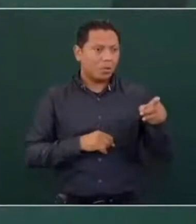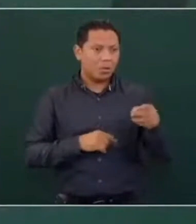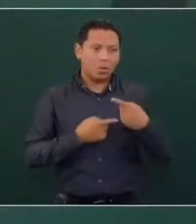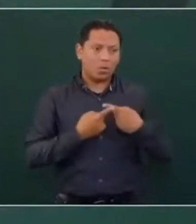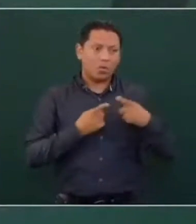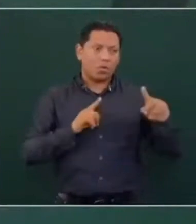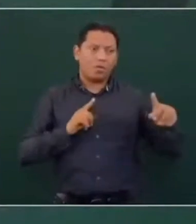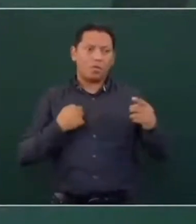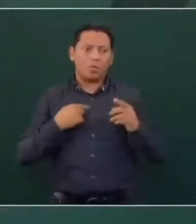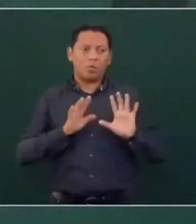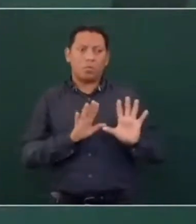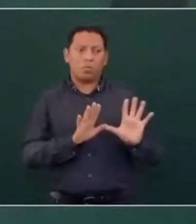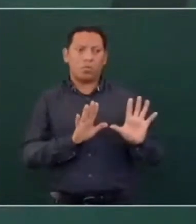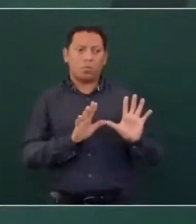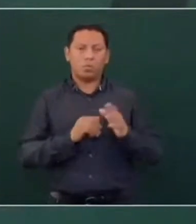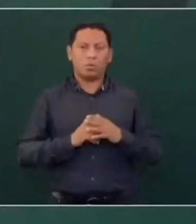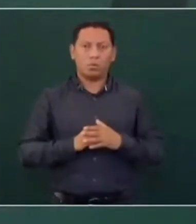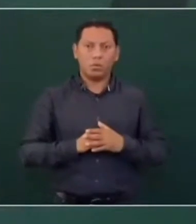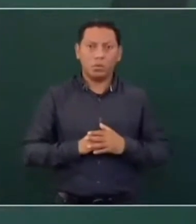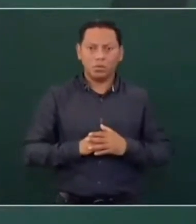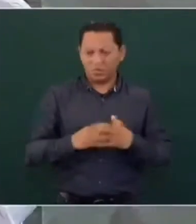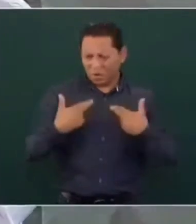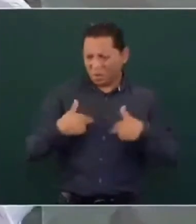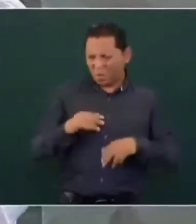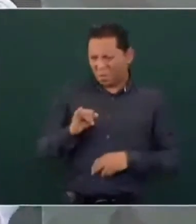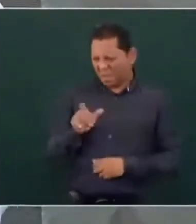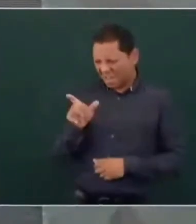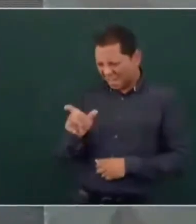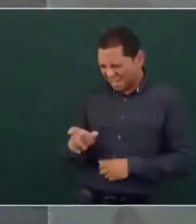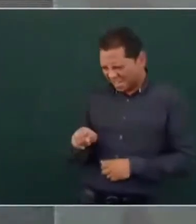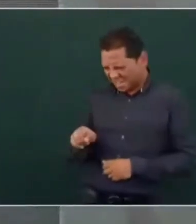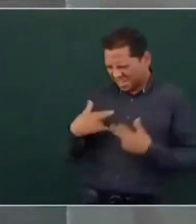no te vistas así,